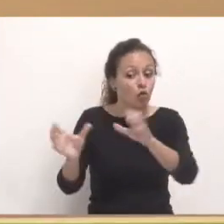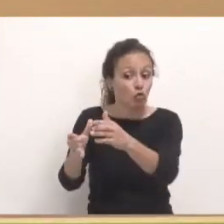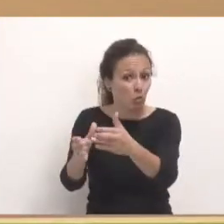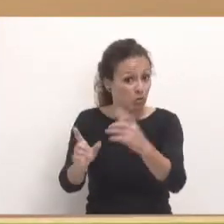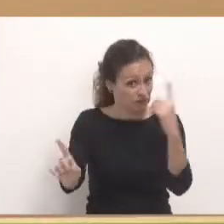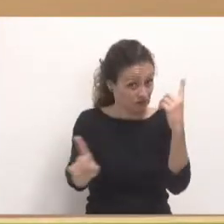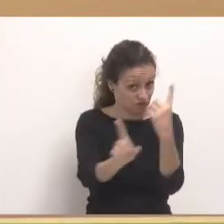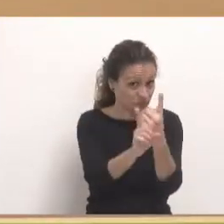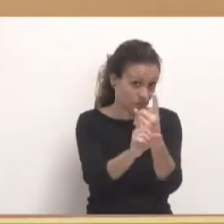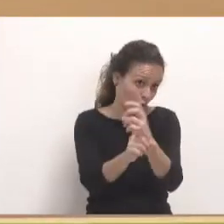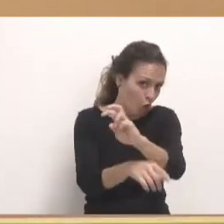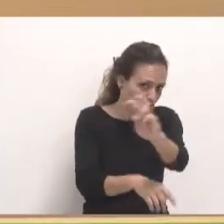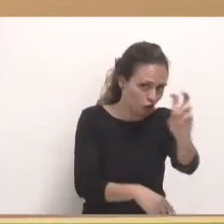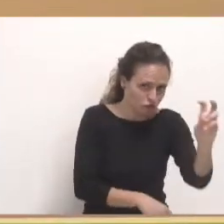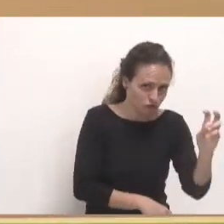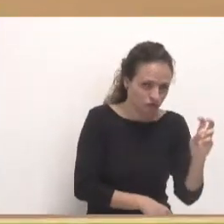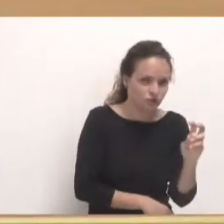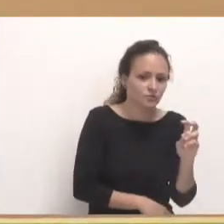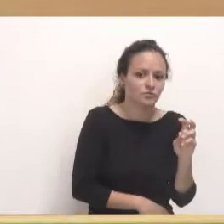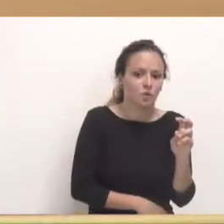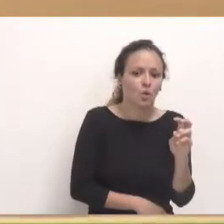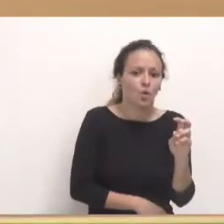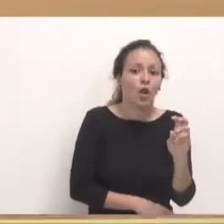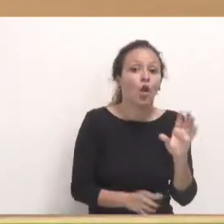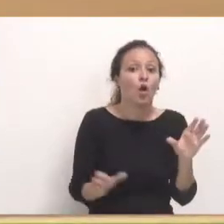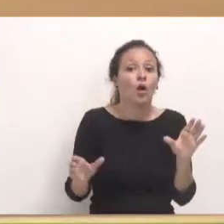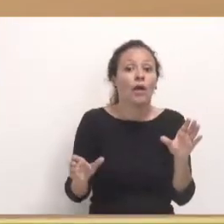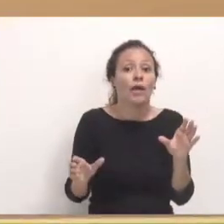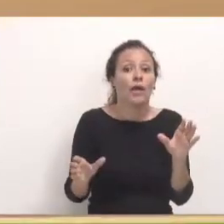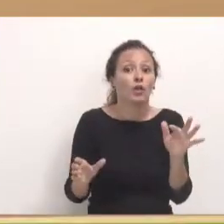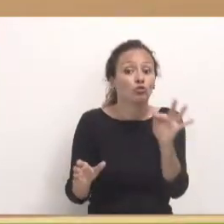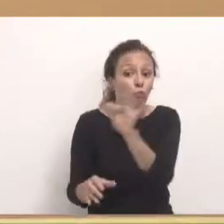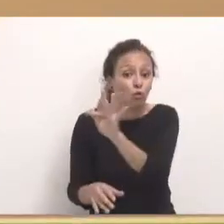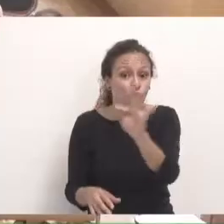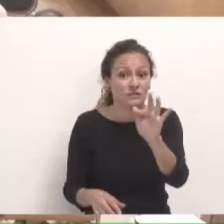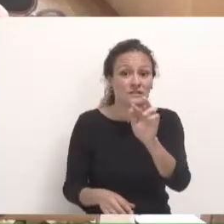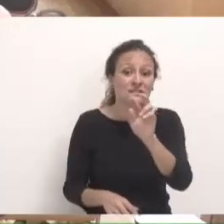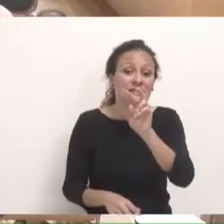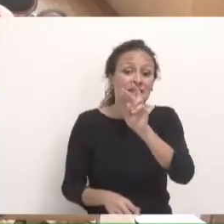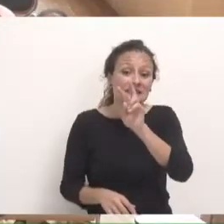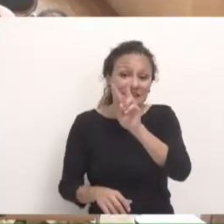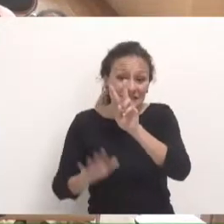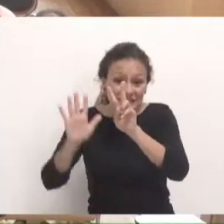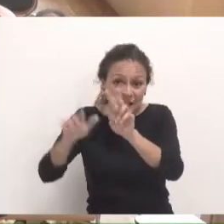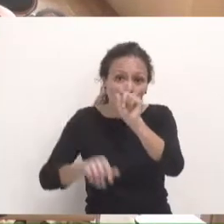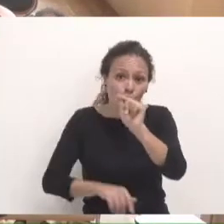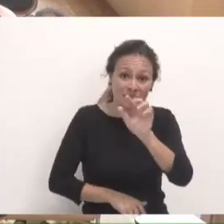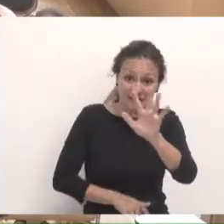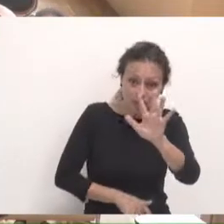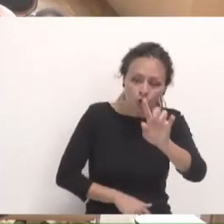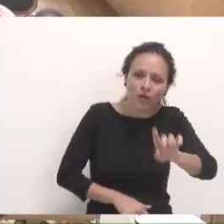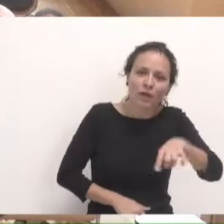en sendos turnos de 7, 5 y 1 minuto. Tiene la palabra el señor Morales.